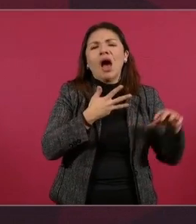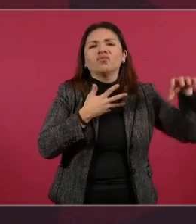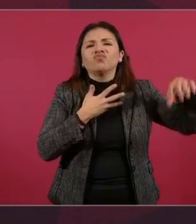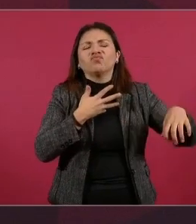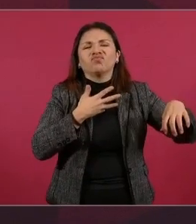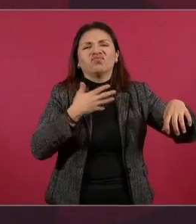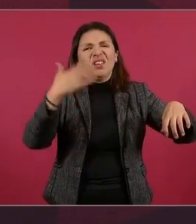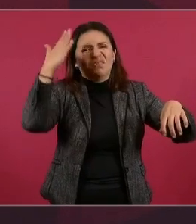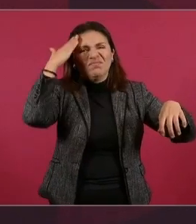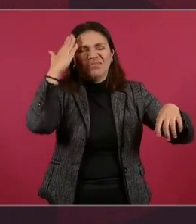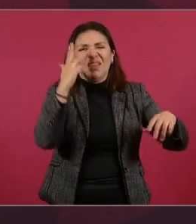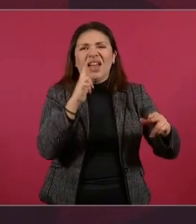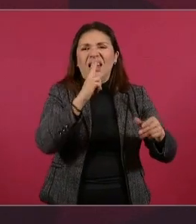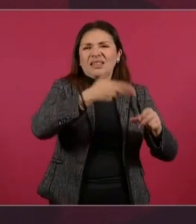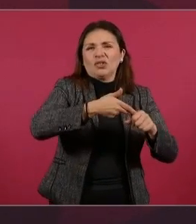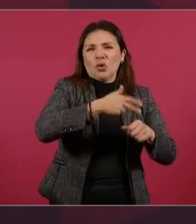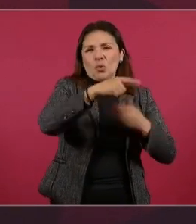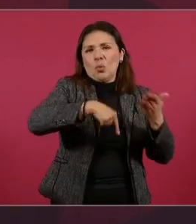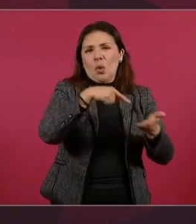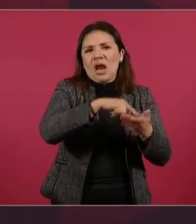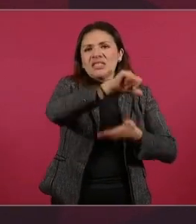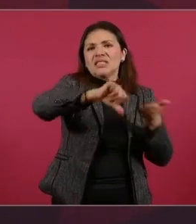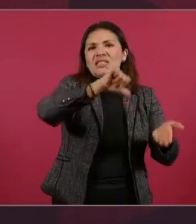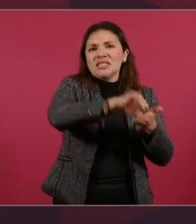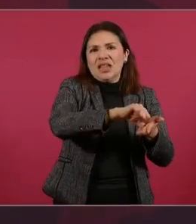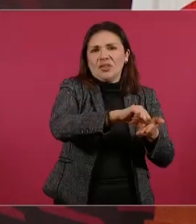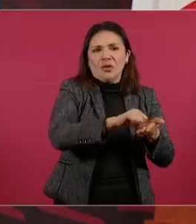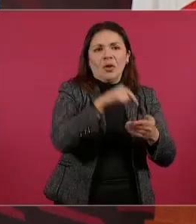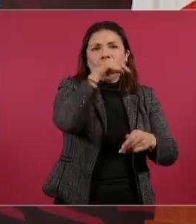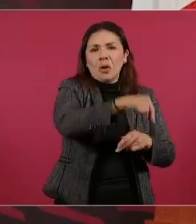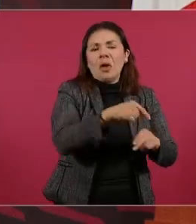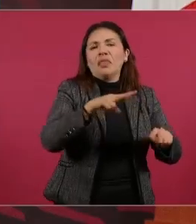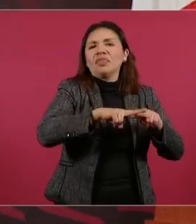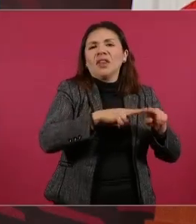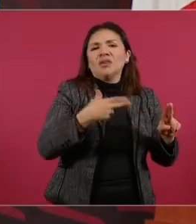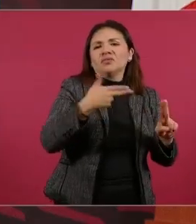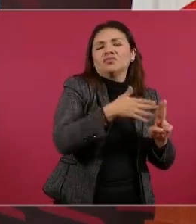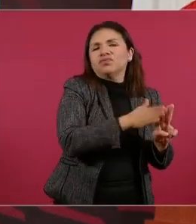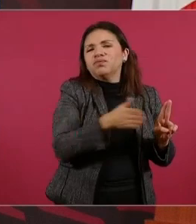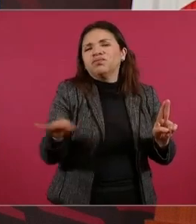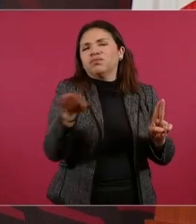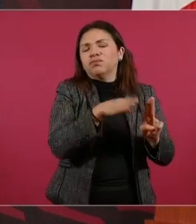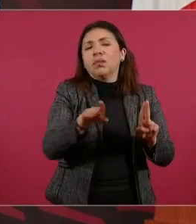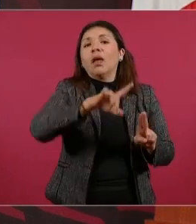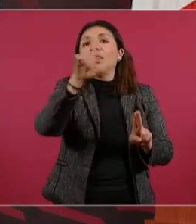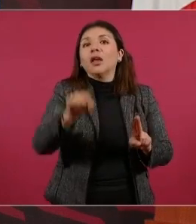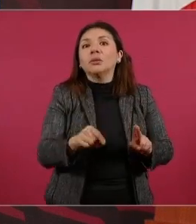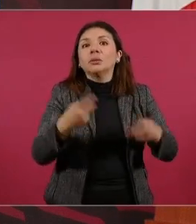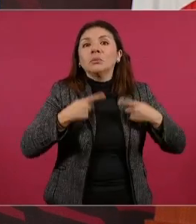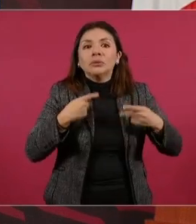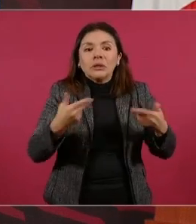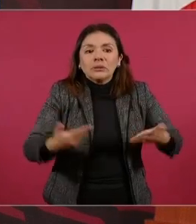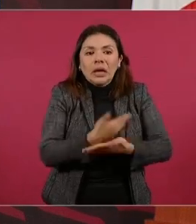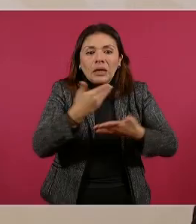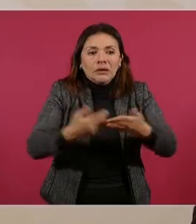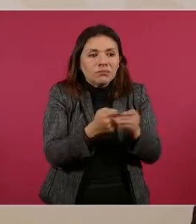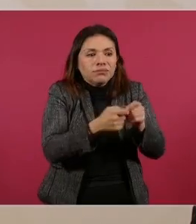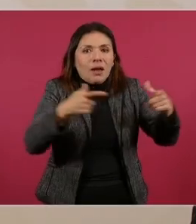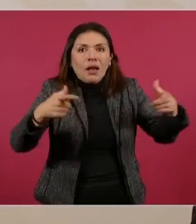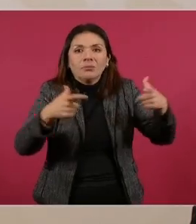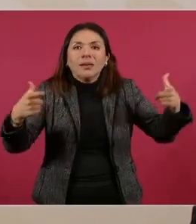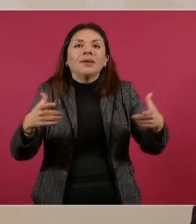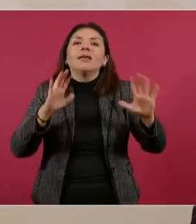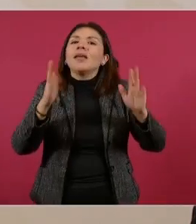el centro crecen las poblaciones ya no puede estar la estación en